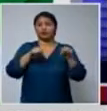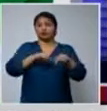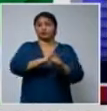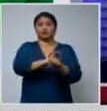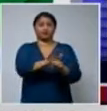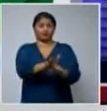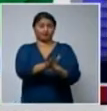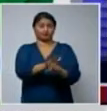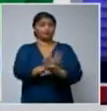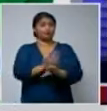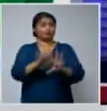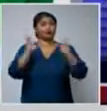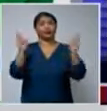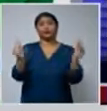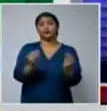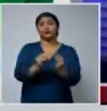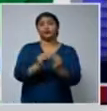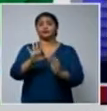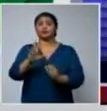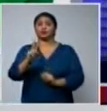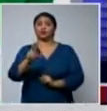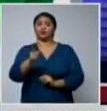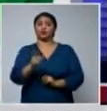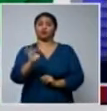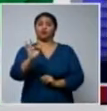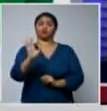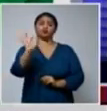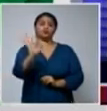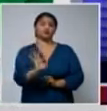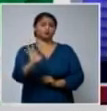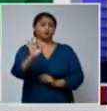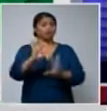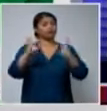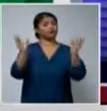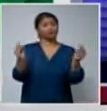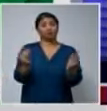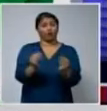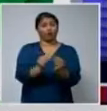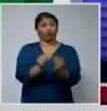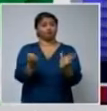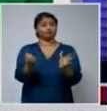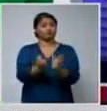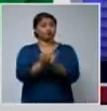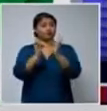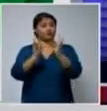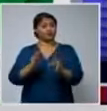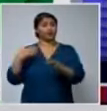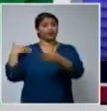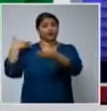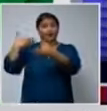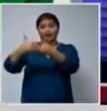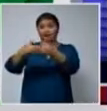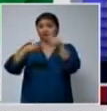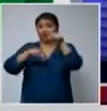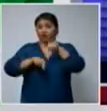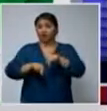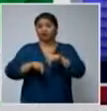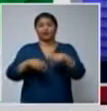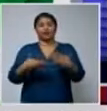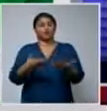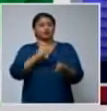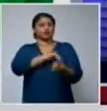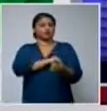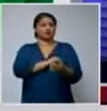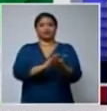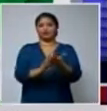el 52,8% de todos los confirmados hasta la fecha, pues ha sido